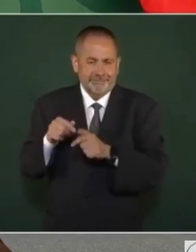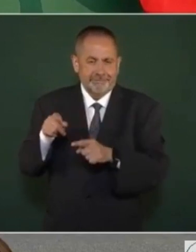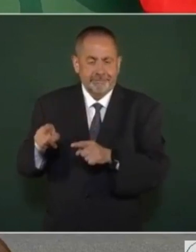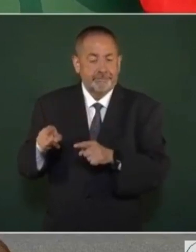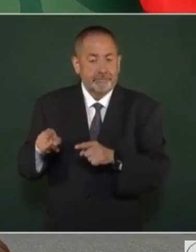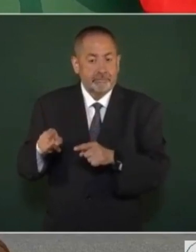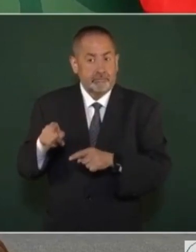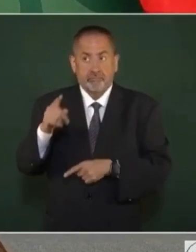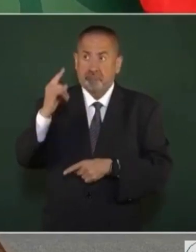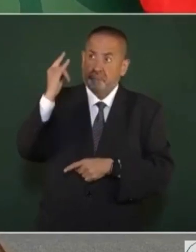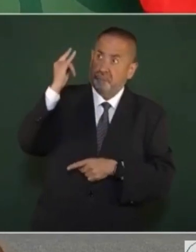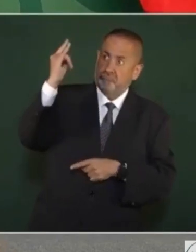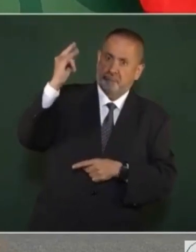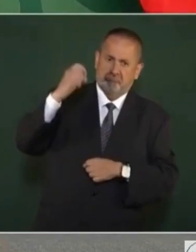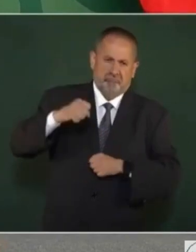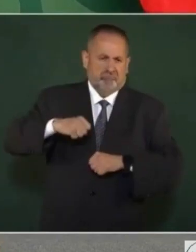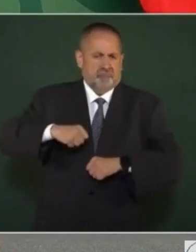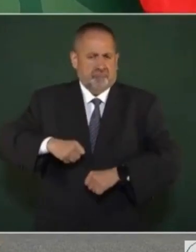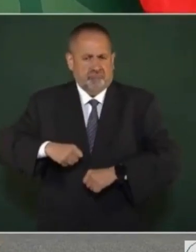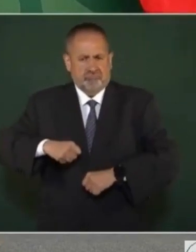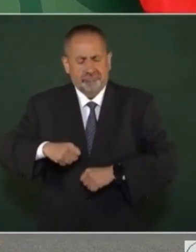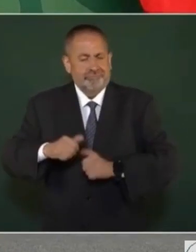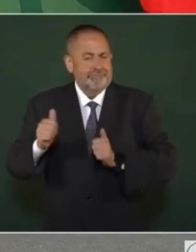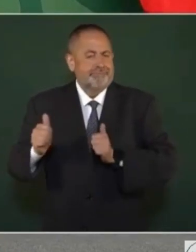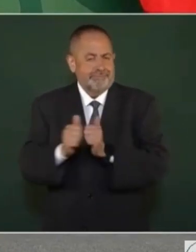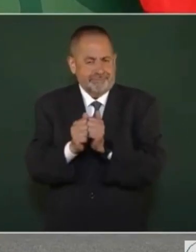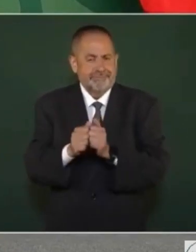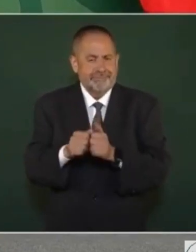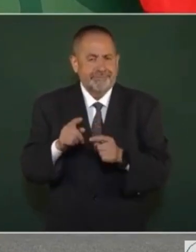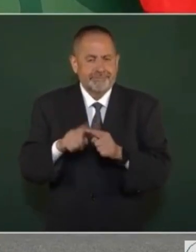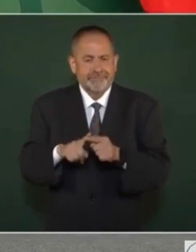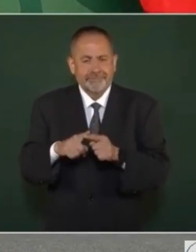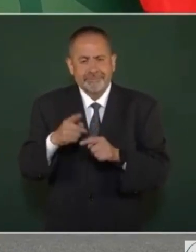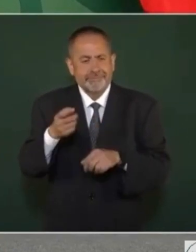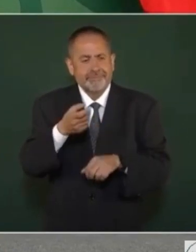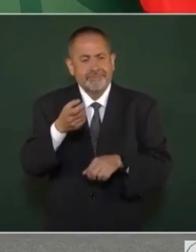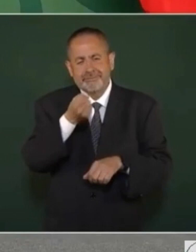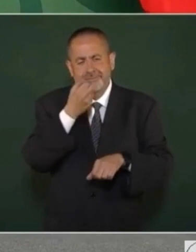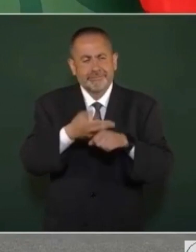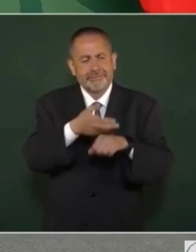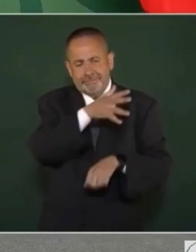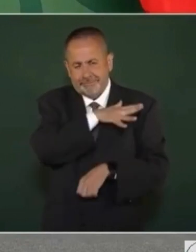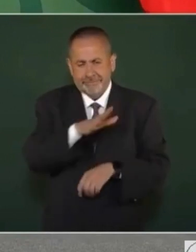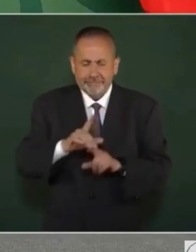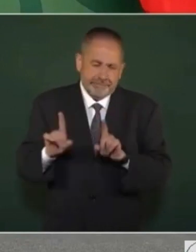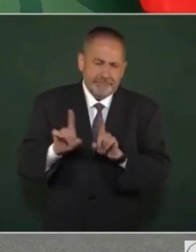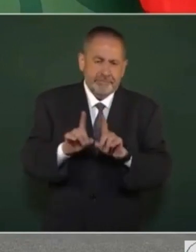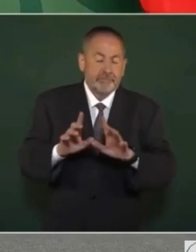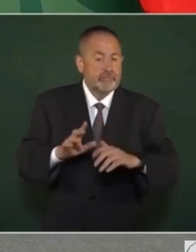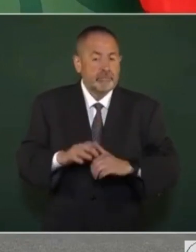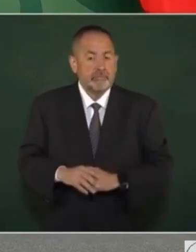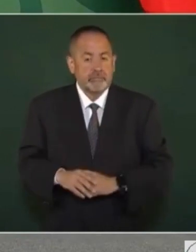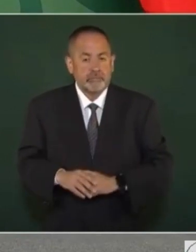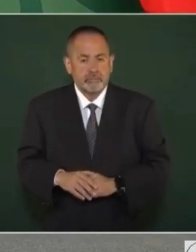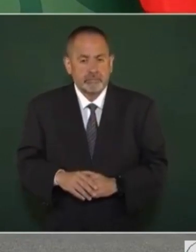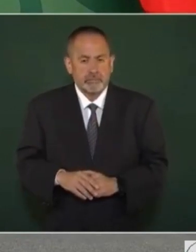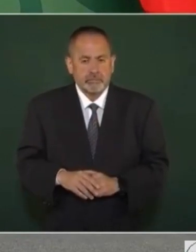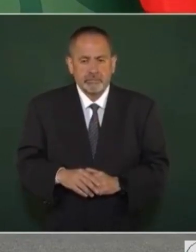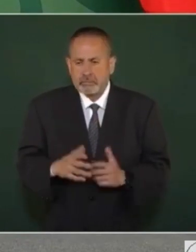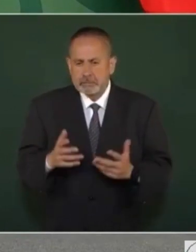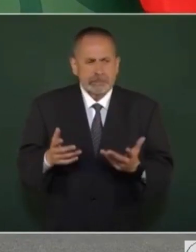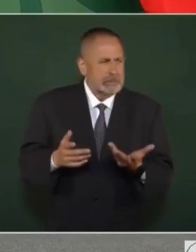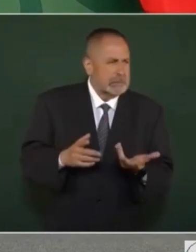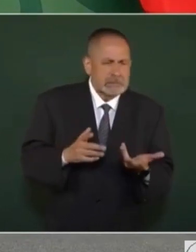que también es corpulento, que era auxiliar del general secretario en ese entonces. Entonces estaba a punto